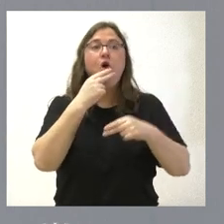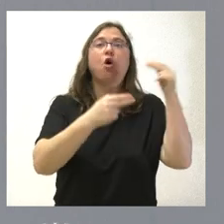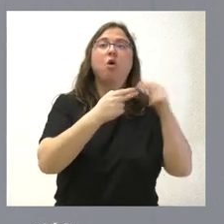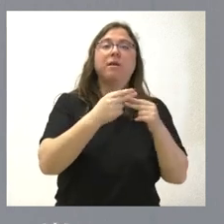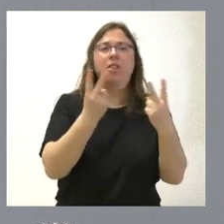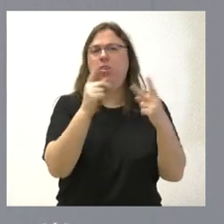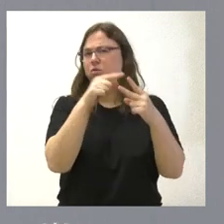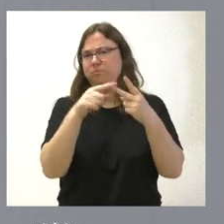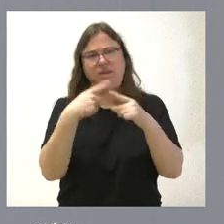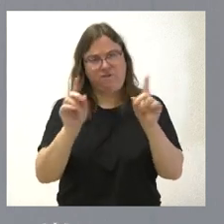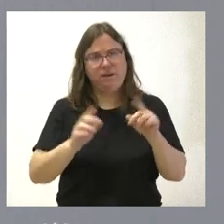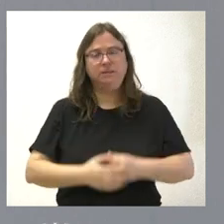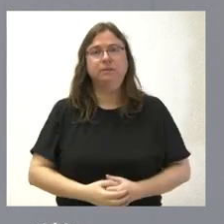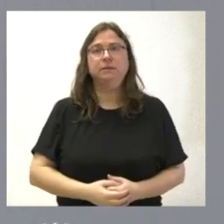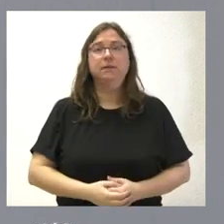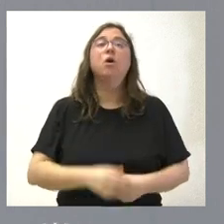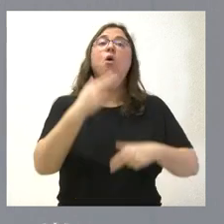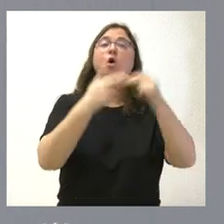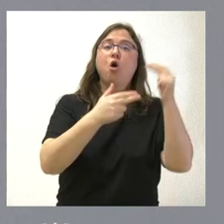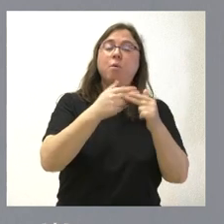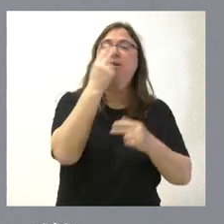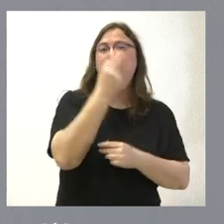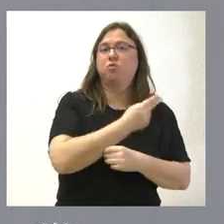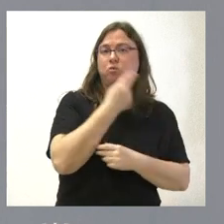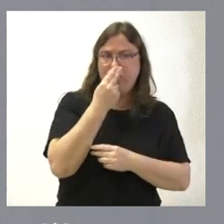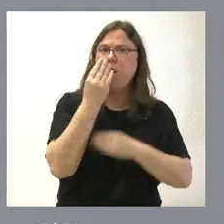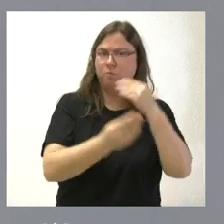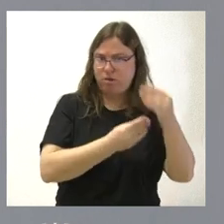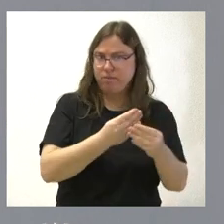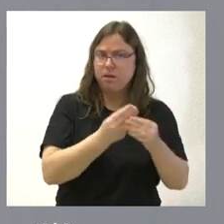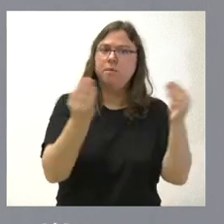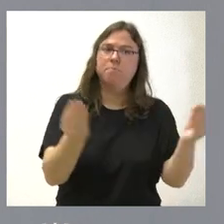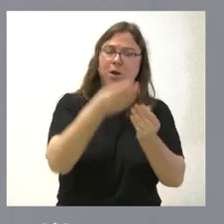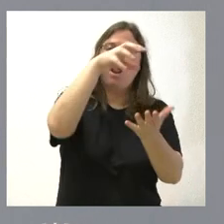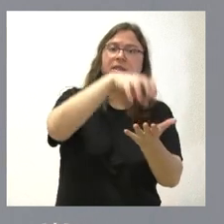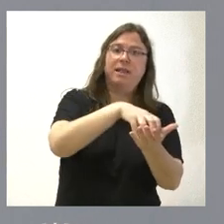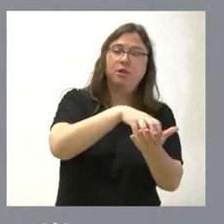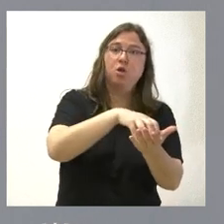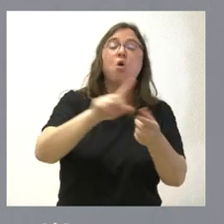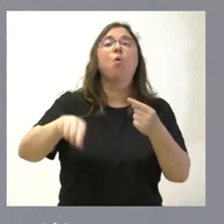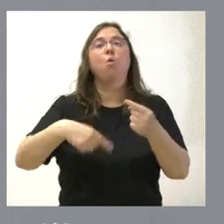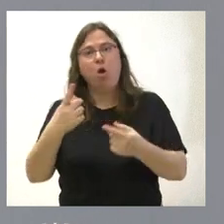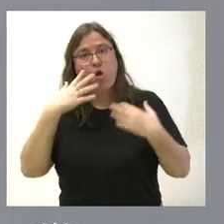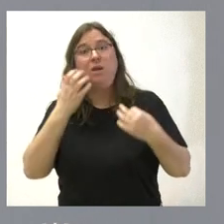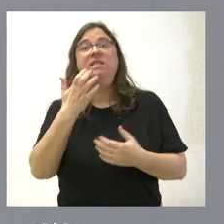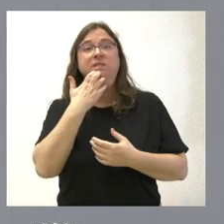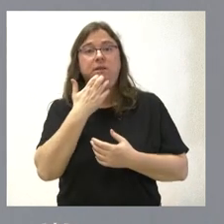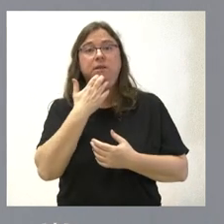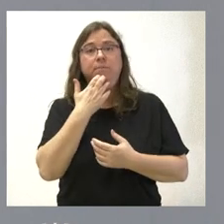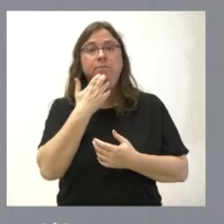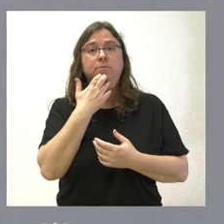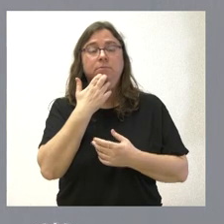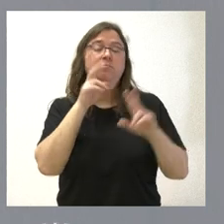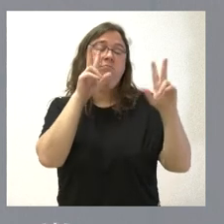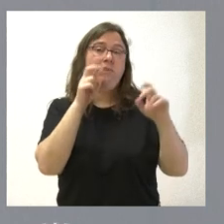son dos elementos distintos las obras es un compromiso las vamos a hacer vamos a mejorar el centro y luego lógicamente si se plantea este